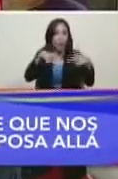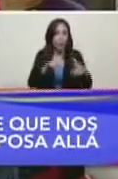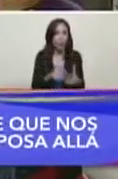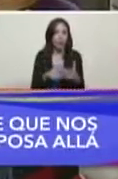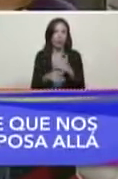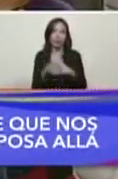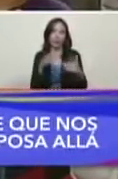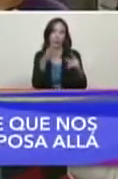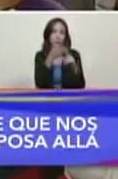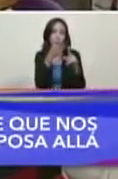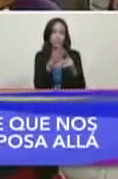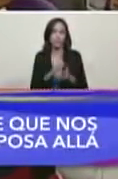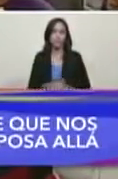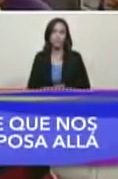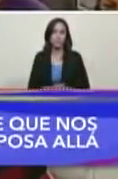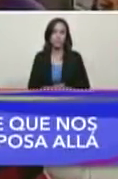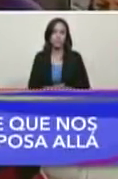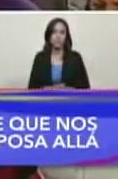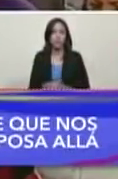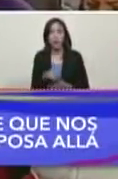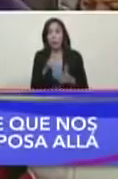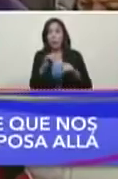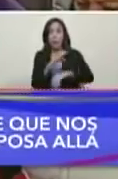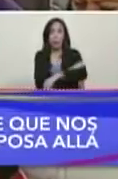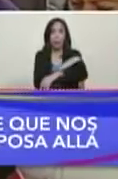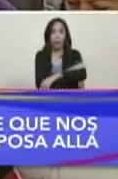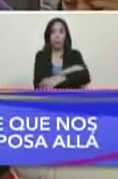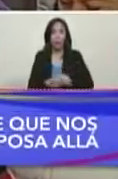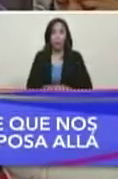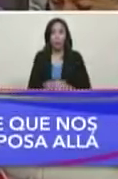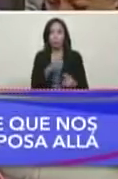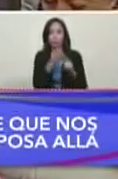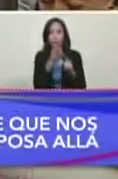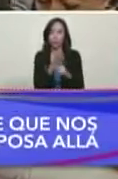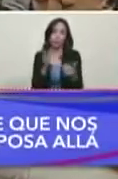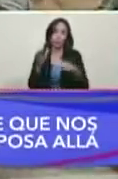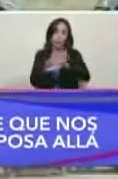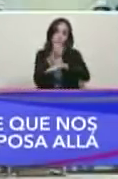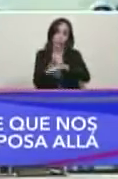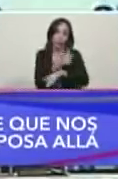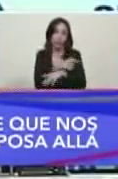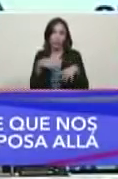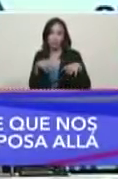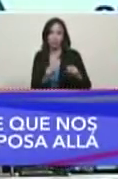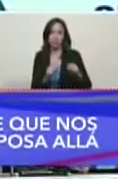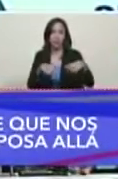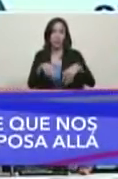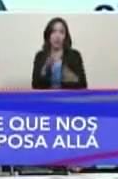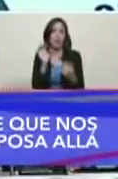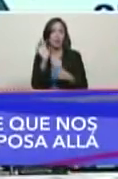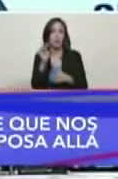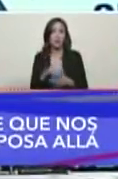Todo esto es promovido por la derecha oligárquica que pretende gobernar a Venezuela.